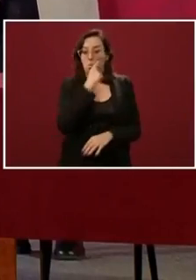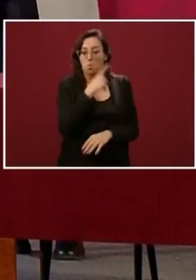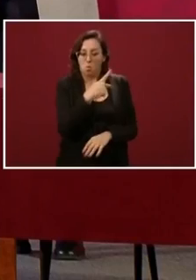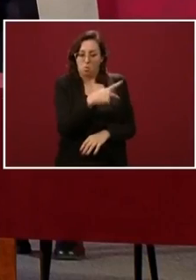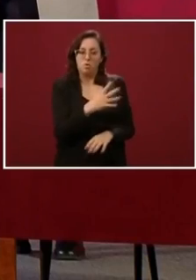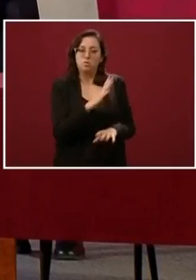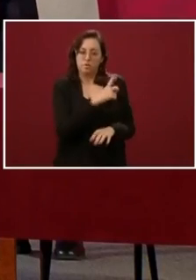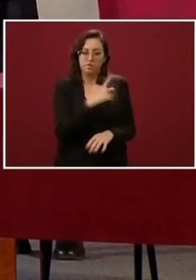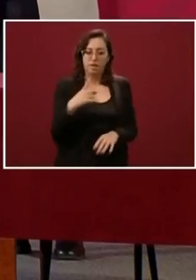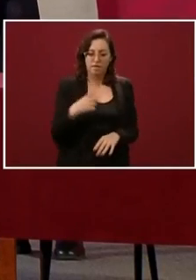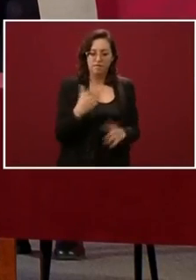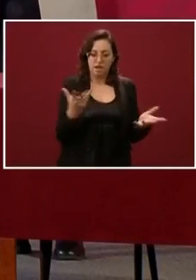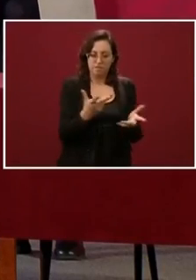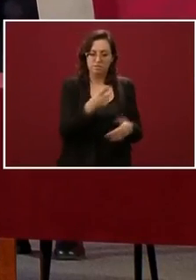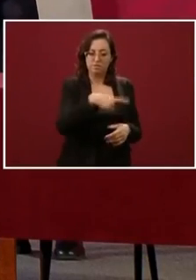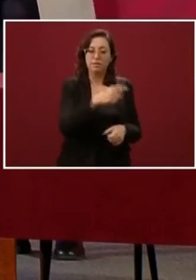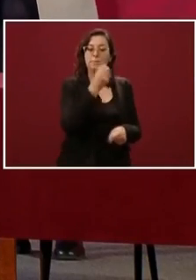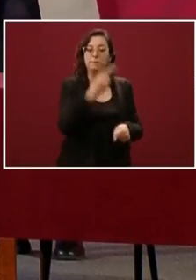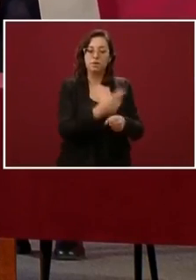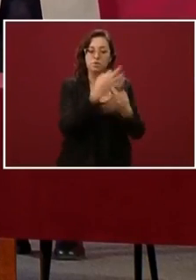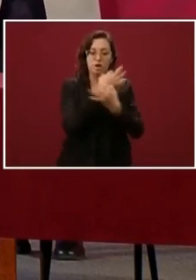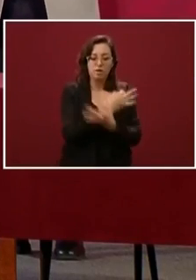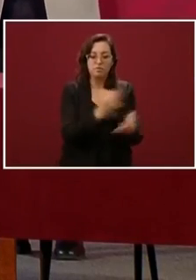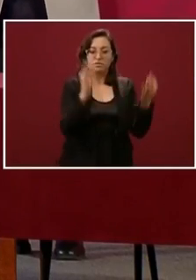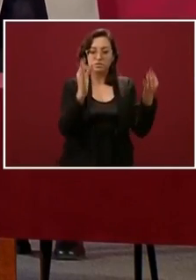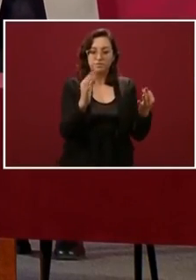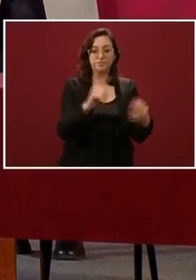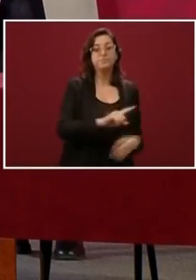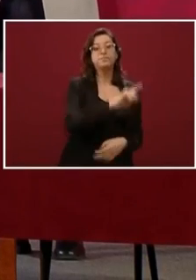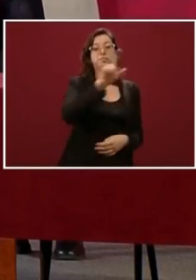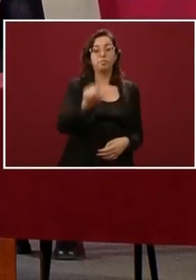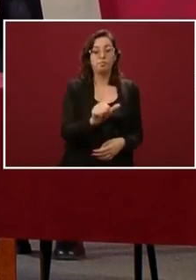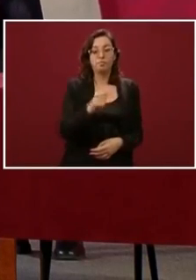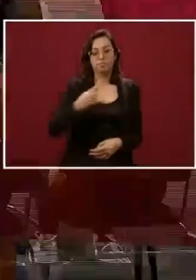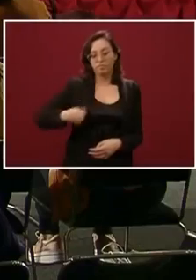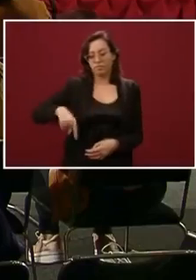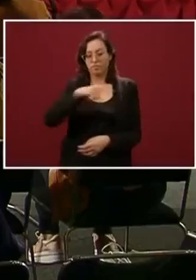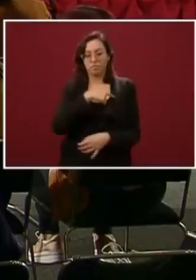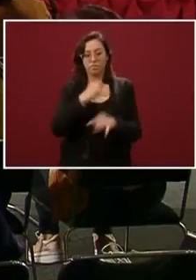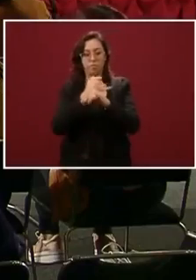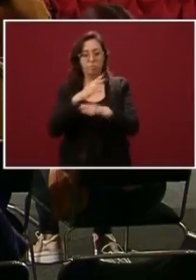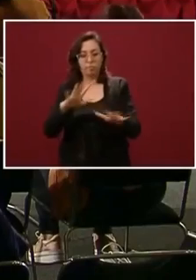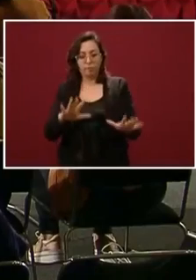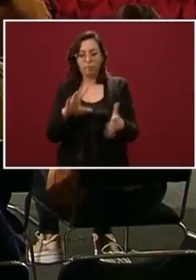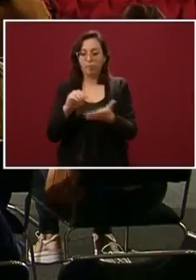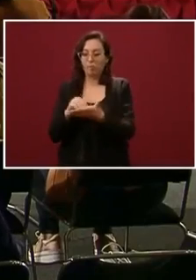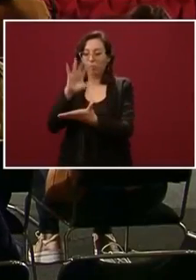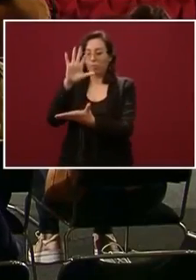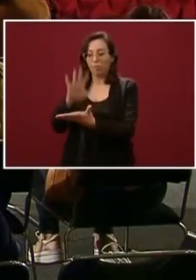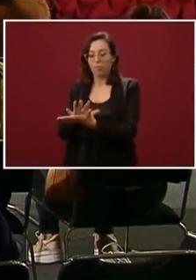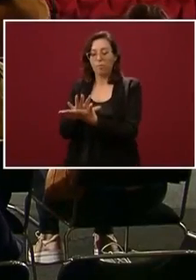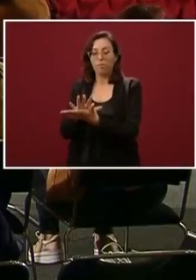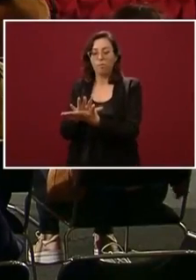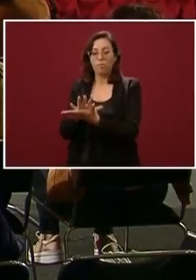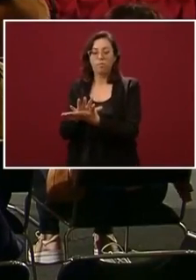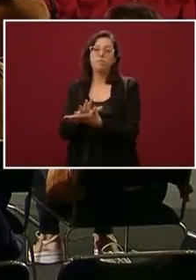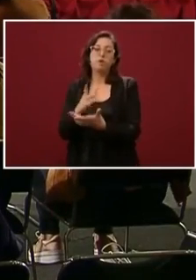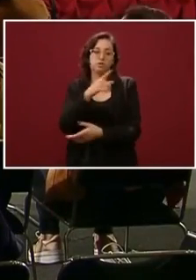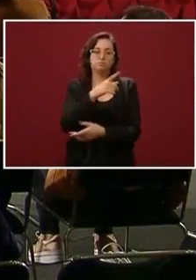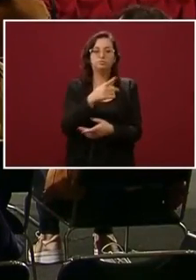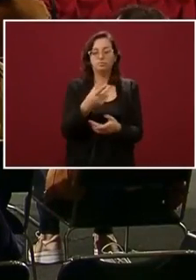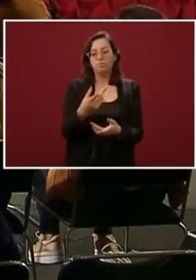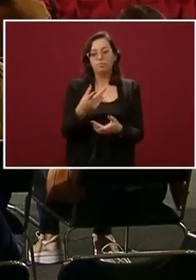más indicados para salir oportunamente. Nosotros tomamos luego la información que ellos registran en la plataforma en línea, que es